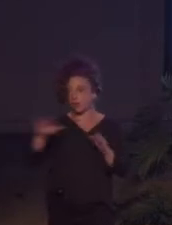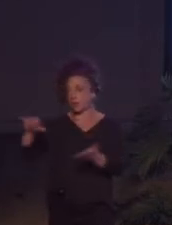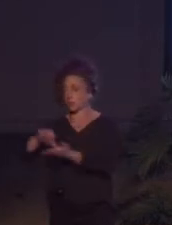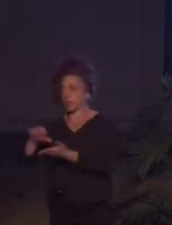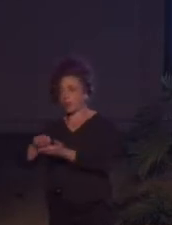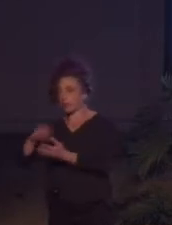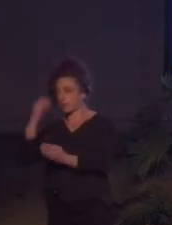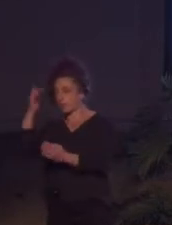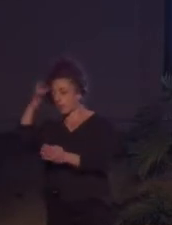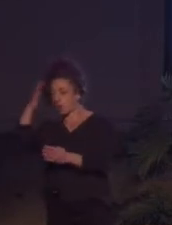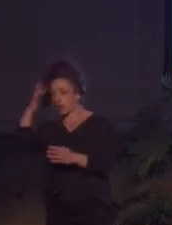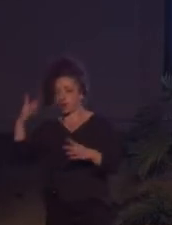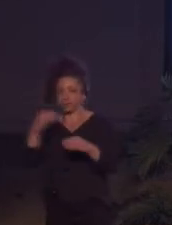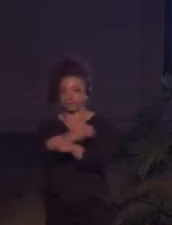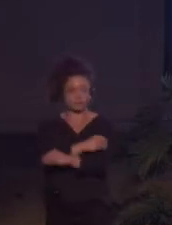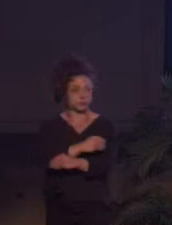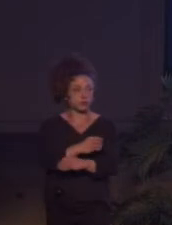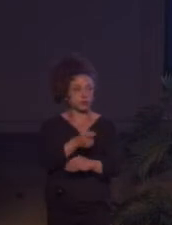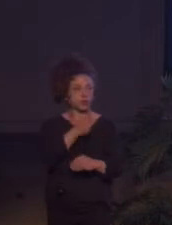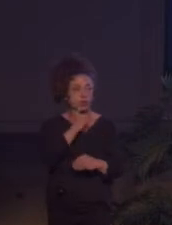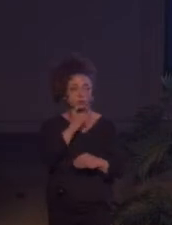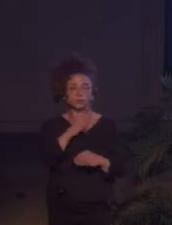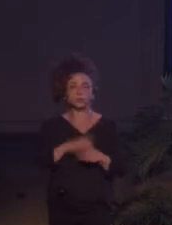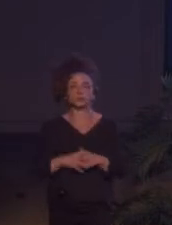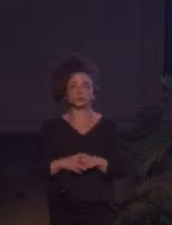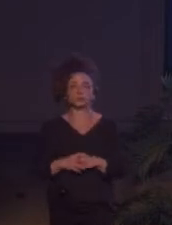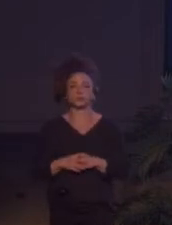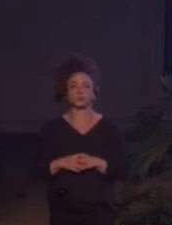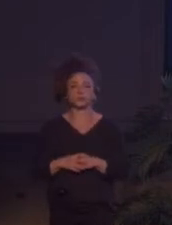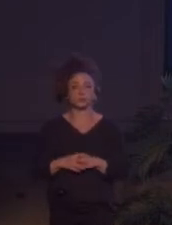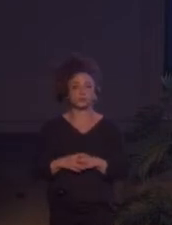Entonces, ¿cómo se puede traspasar esa barrera?